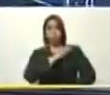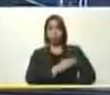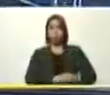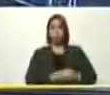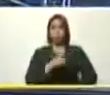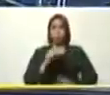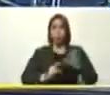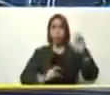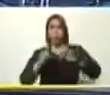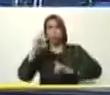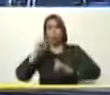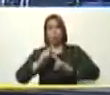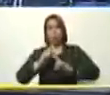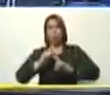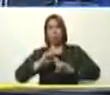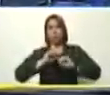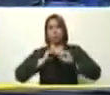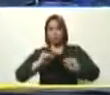bloque